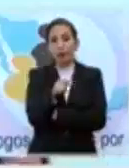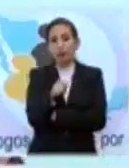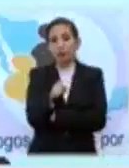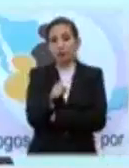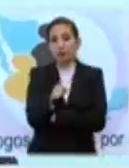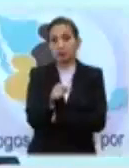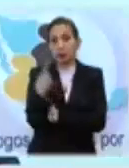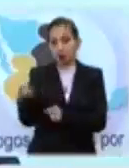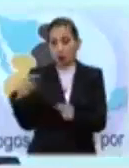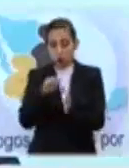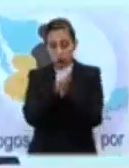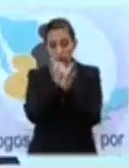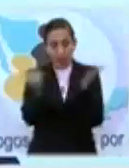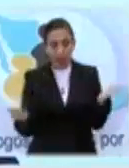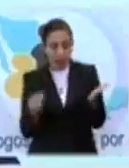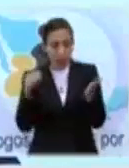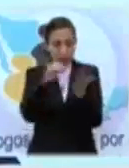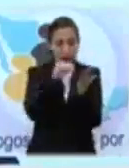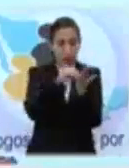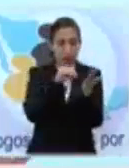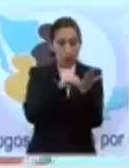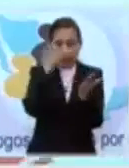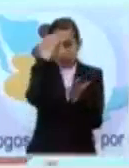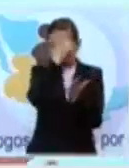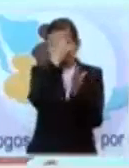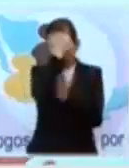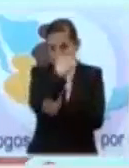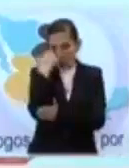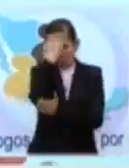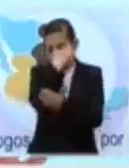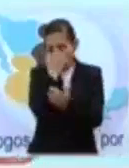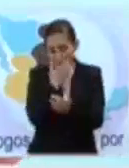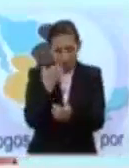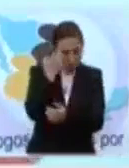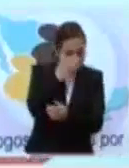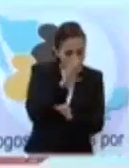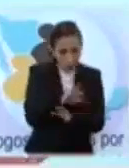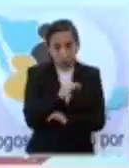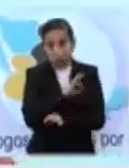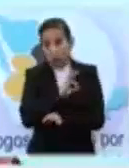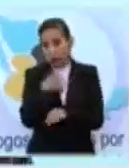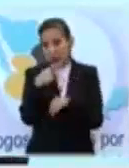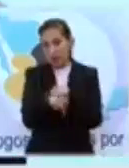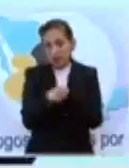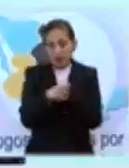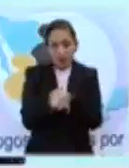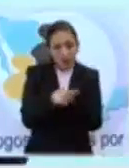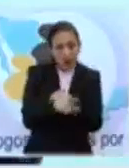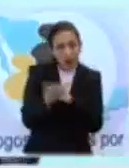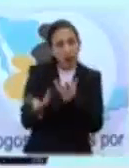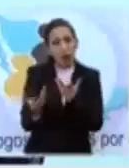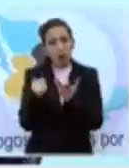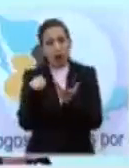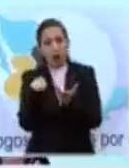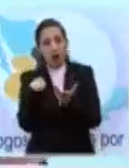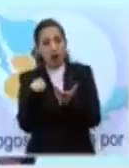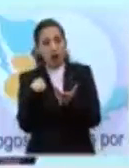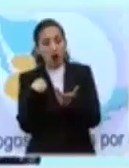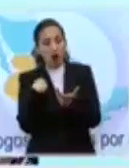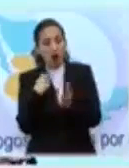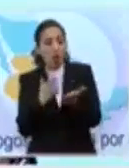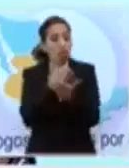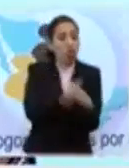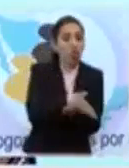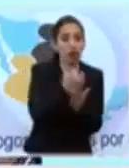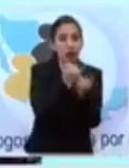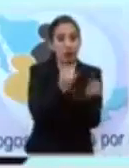su agenda de evaluación. Eso me parece que podría tener un peligro en términos de violentar la autonomía o la